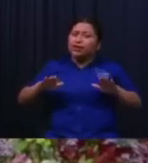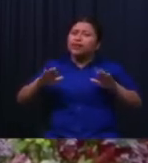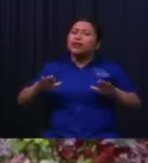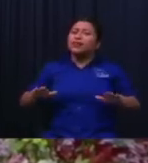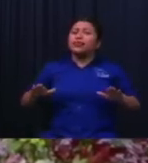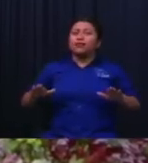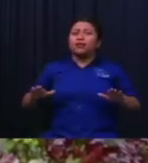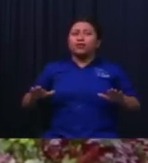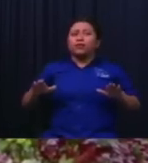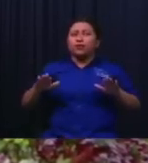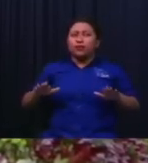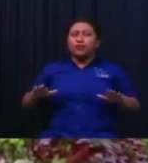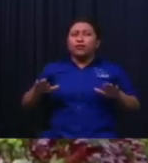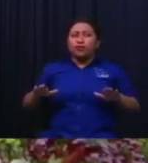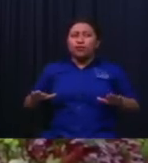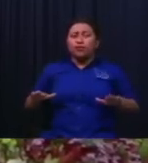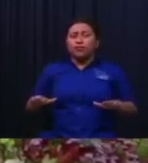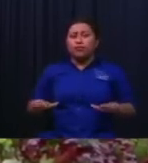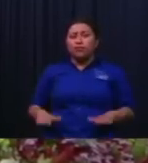Tranquilo.